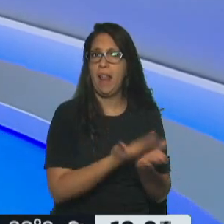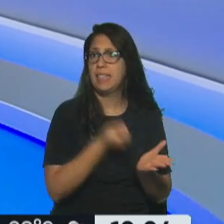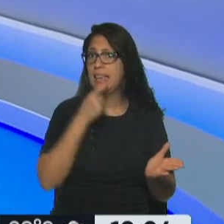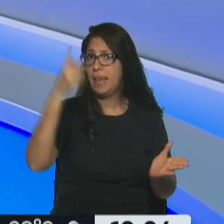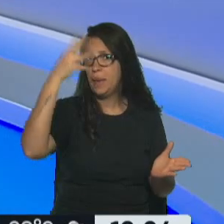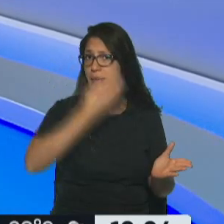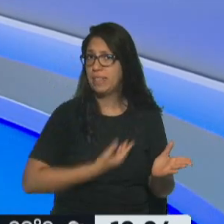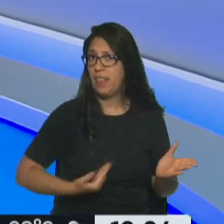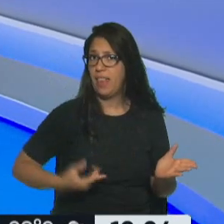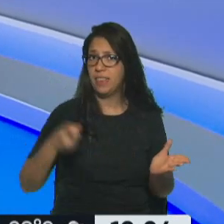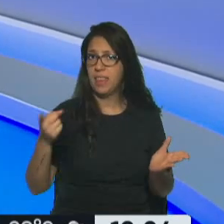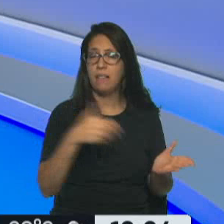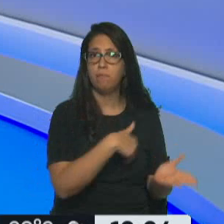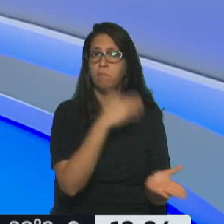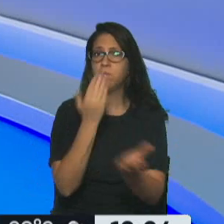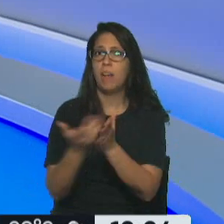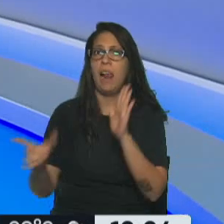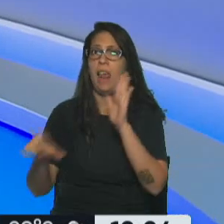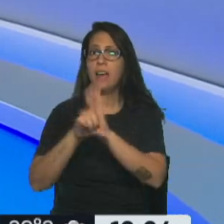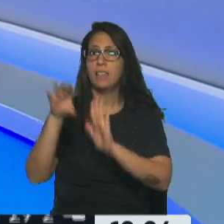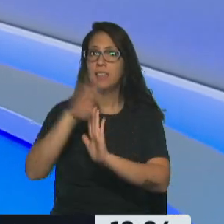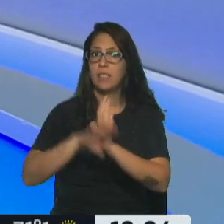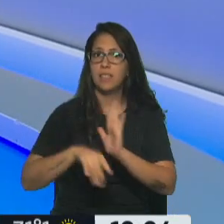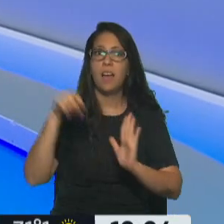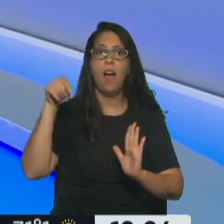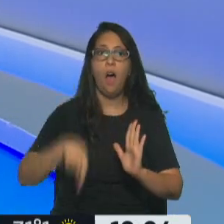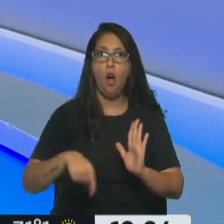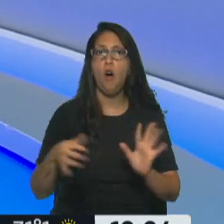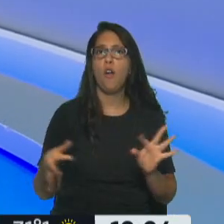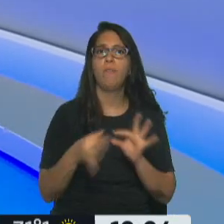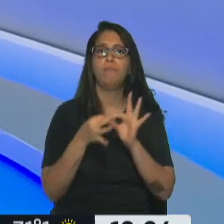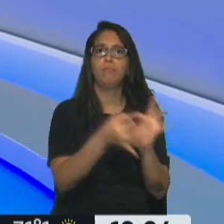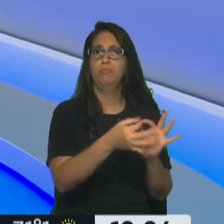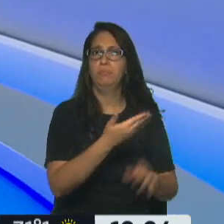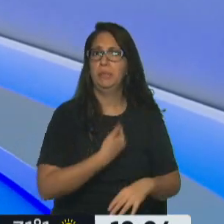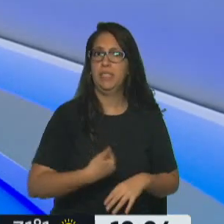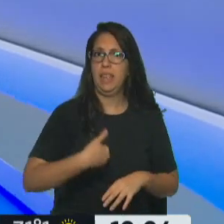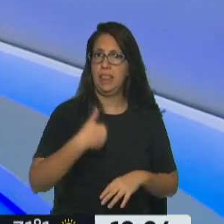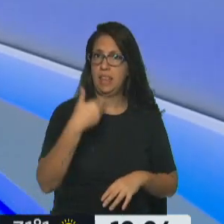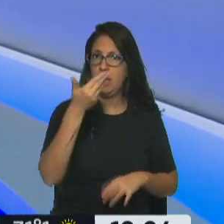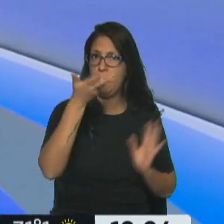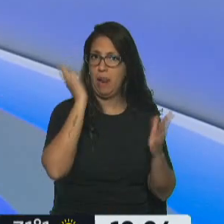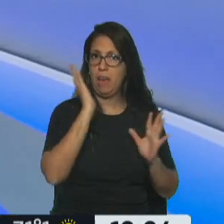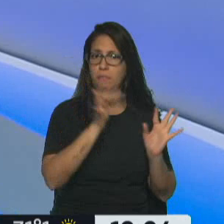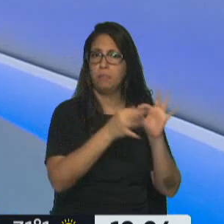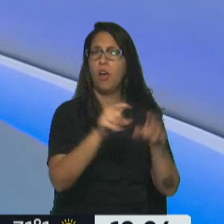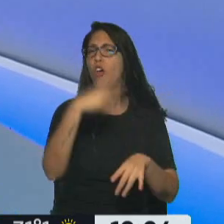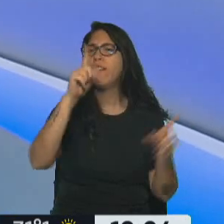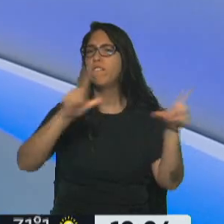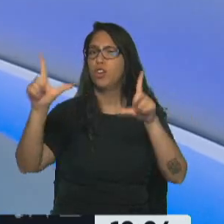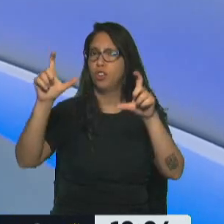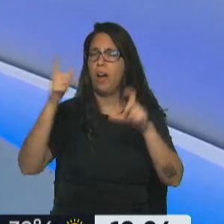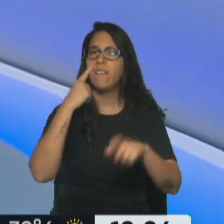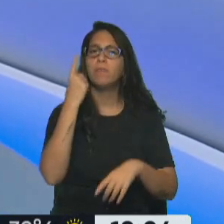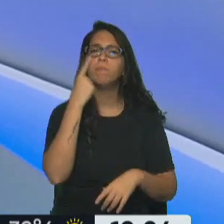presidenta todas las leyes estas que ahora en sociedad con el presidente de la república Y peme la otra foto a ver